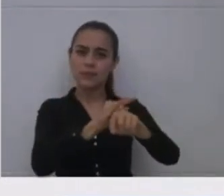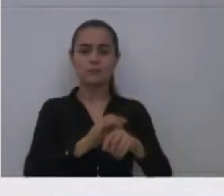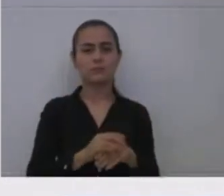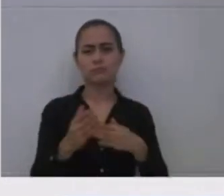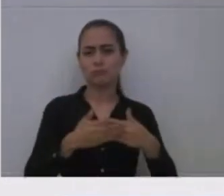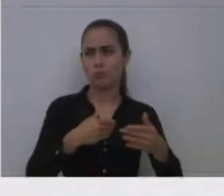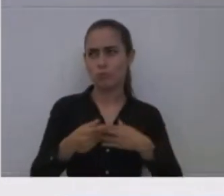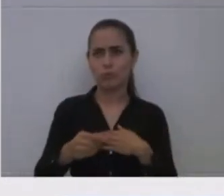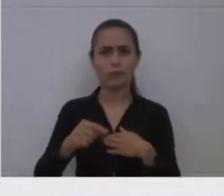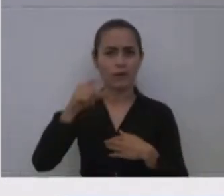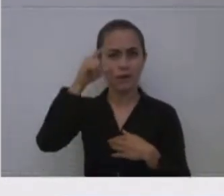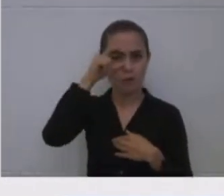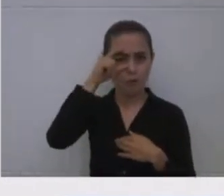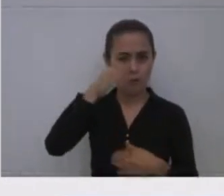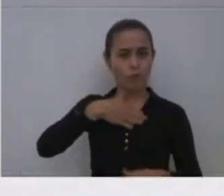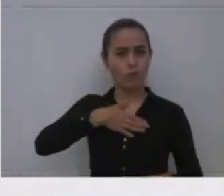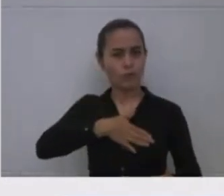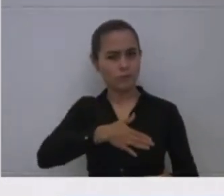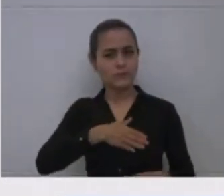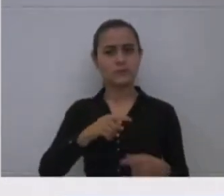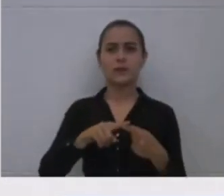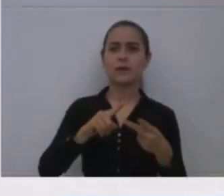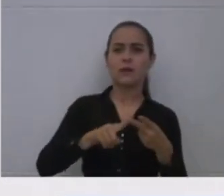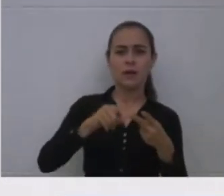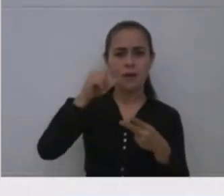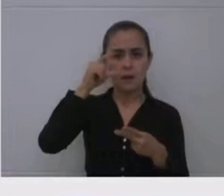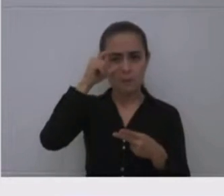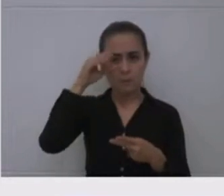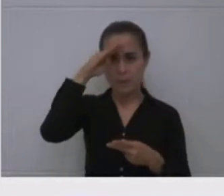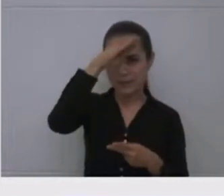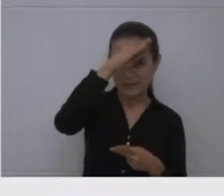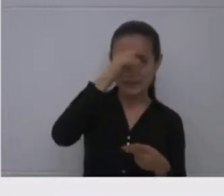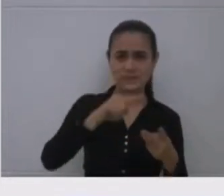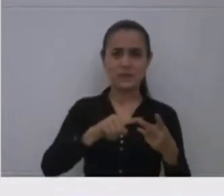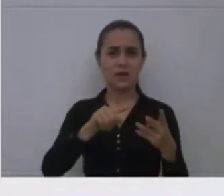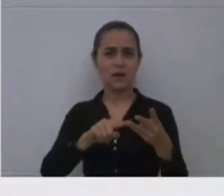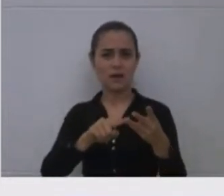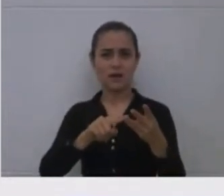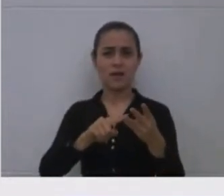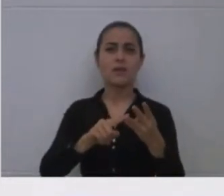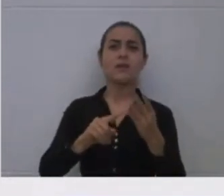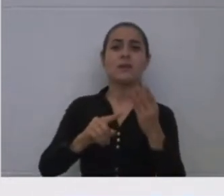Uribista, petrista, quinterista, de centro, lo que sea.